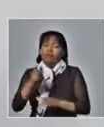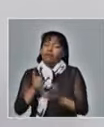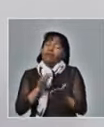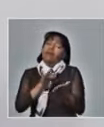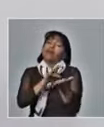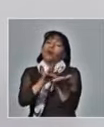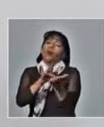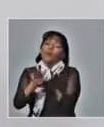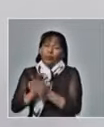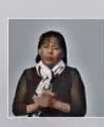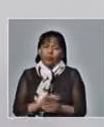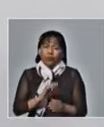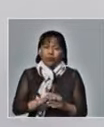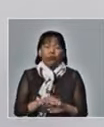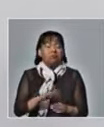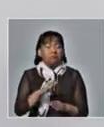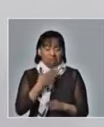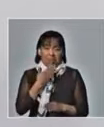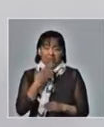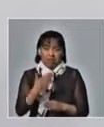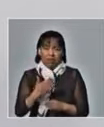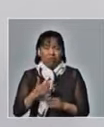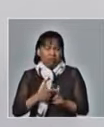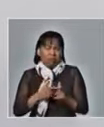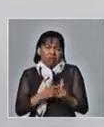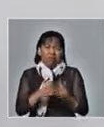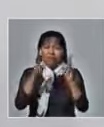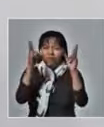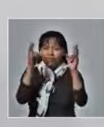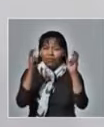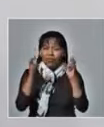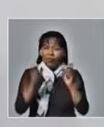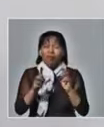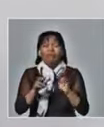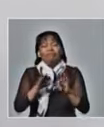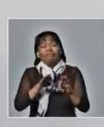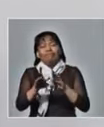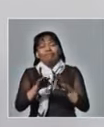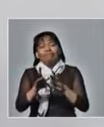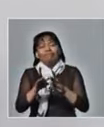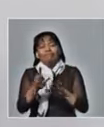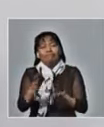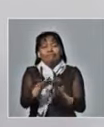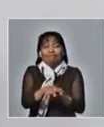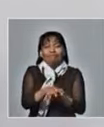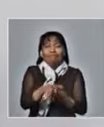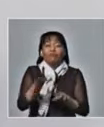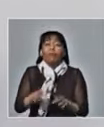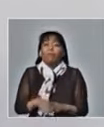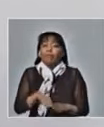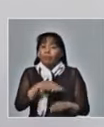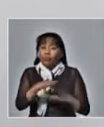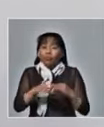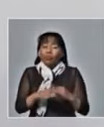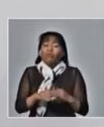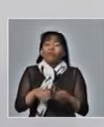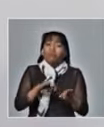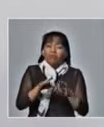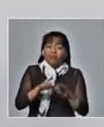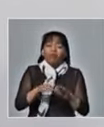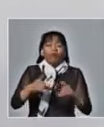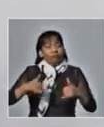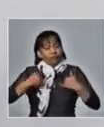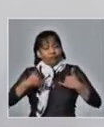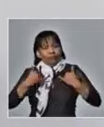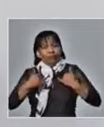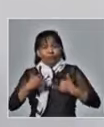sí, de gorrita café. Vamos a seguir con el tema de vinculación laboral. Incentivos fiscales para las empresas que contraten a jóvenes sin experiencia. Y como